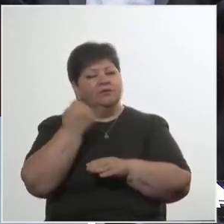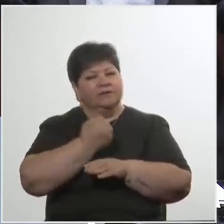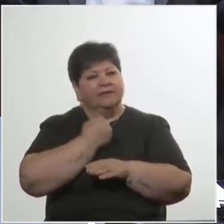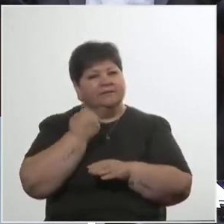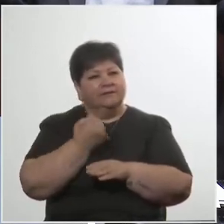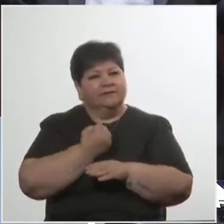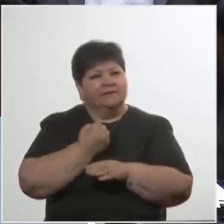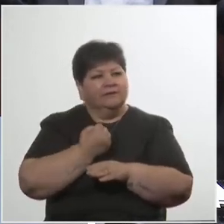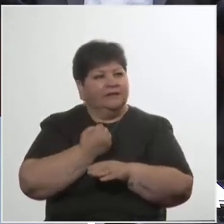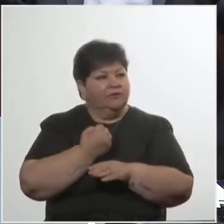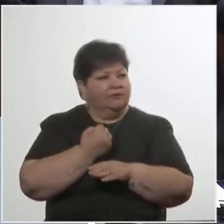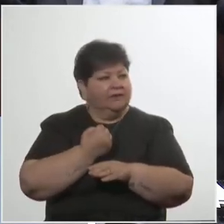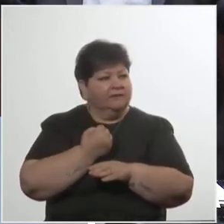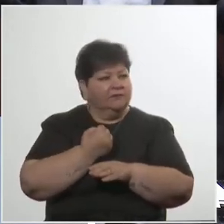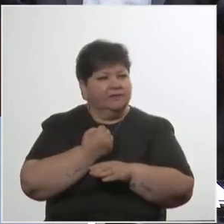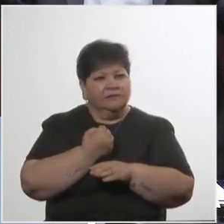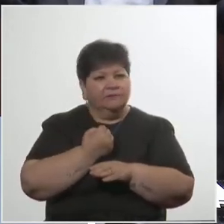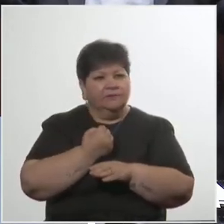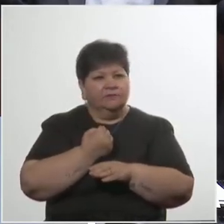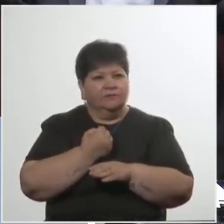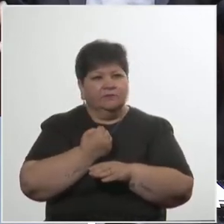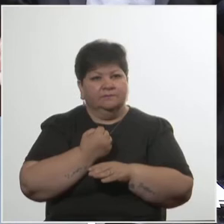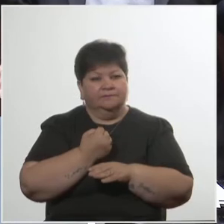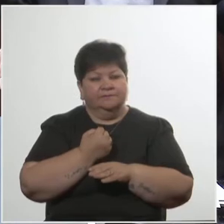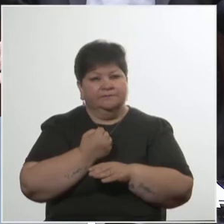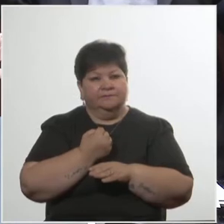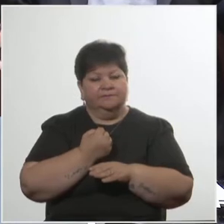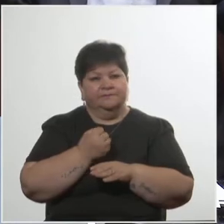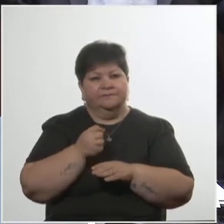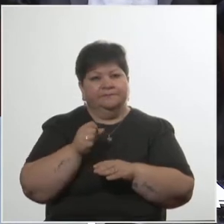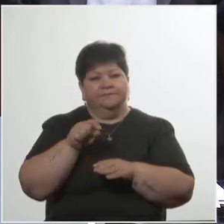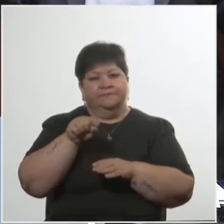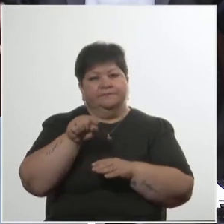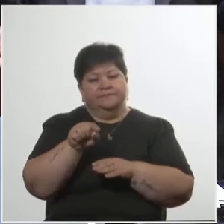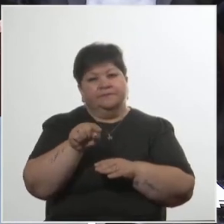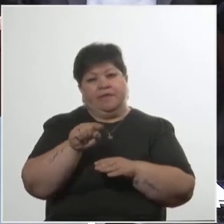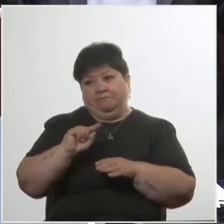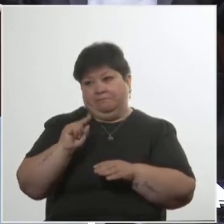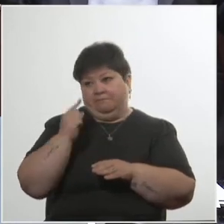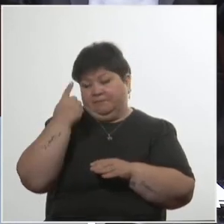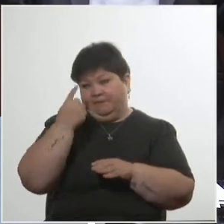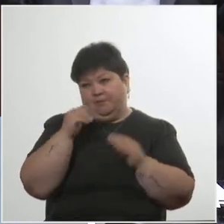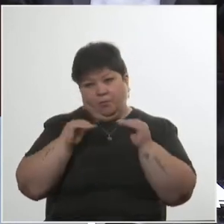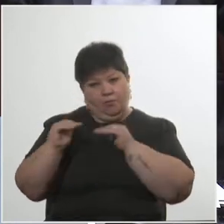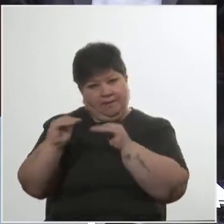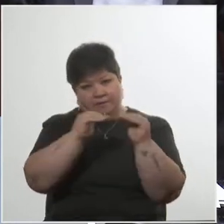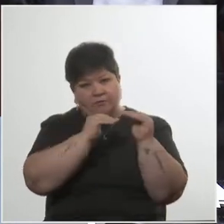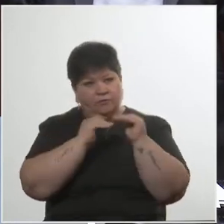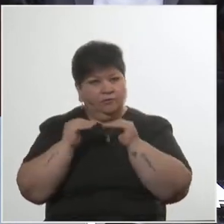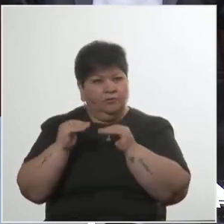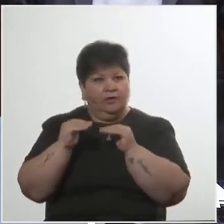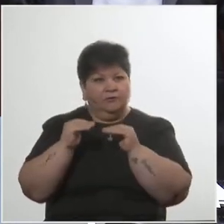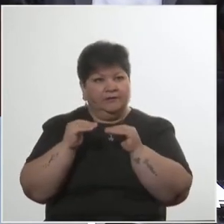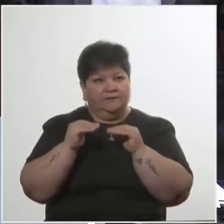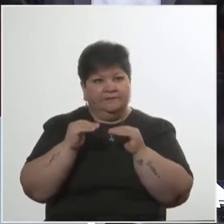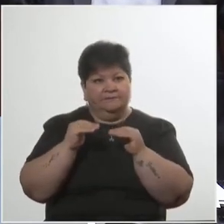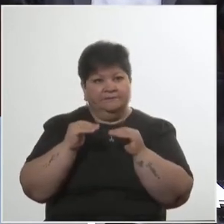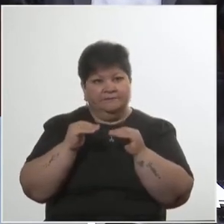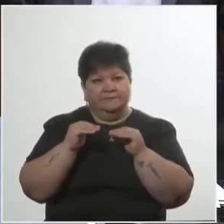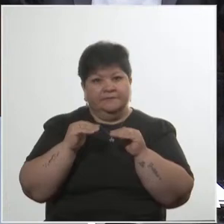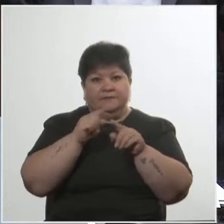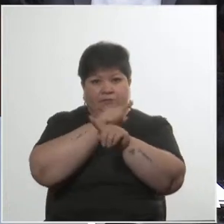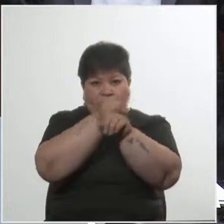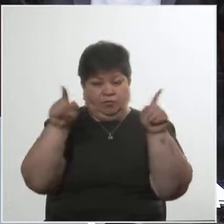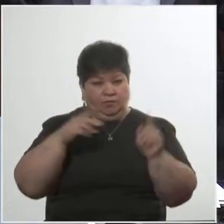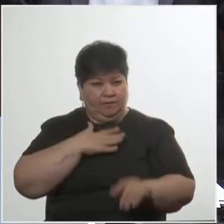a consideración si la propuesta de pasar a votar primero aquellos que salieron por unanimidad está todo el pleno de